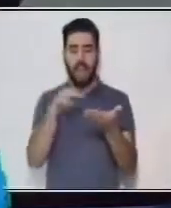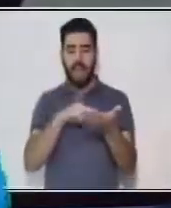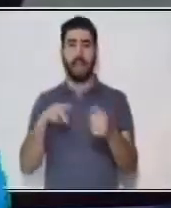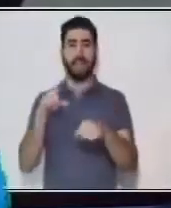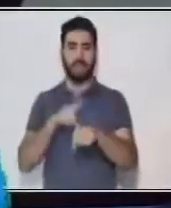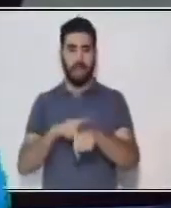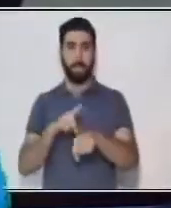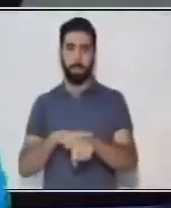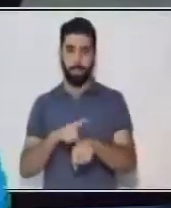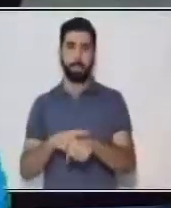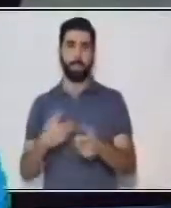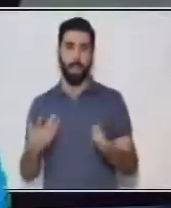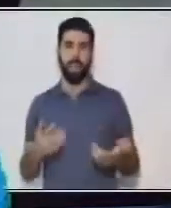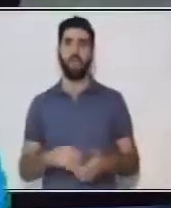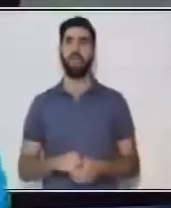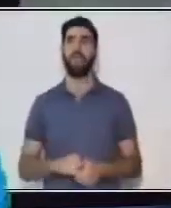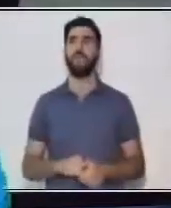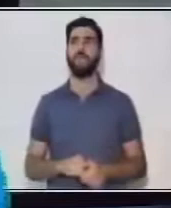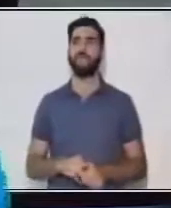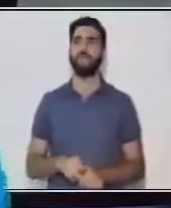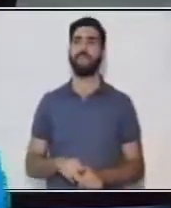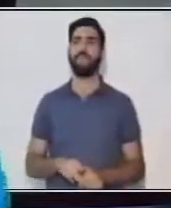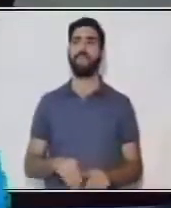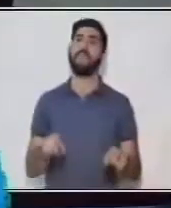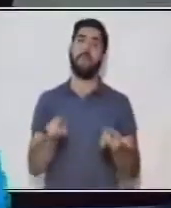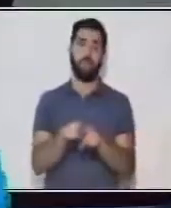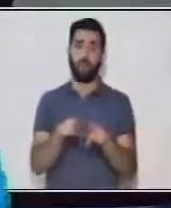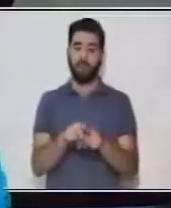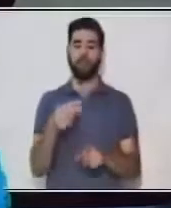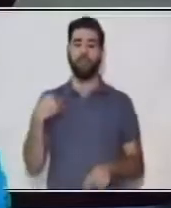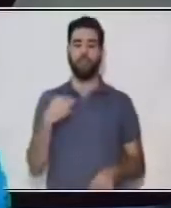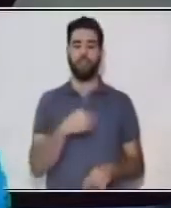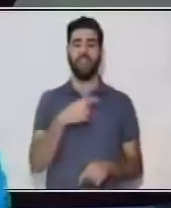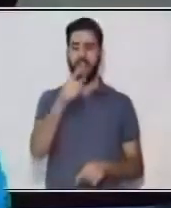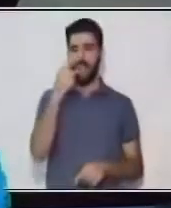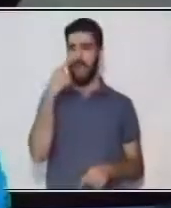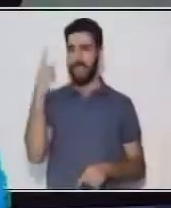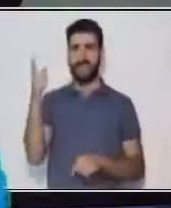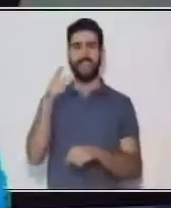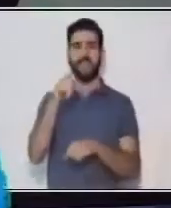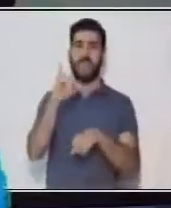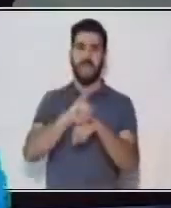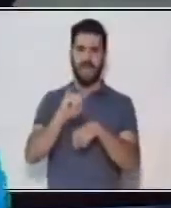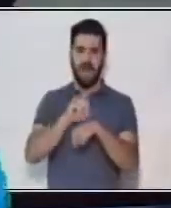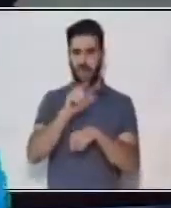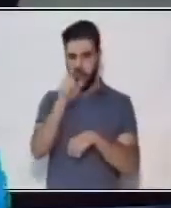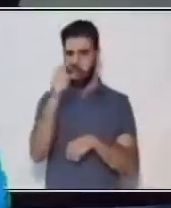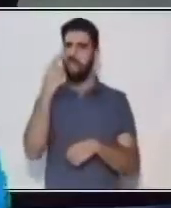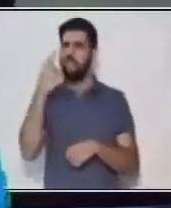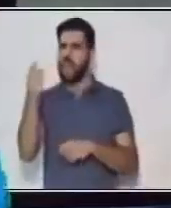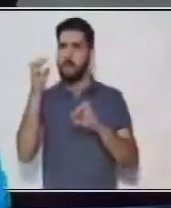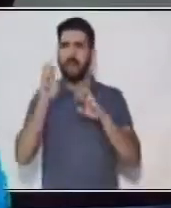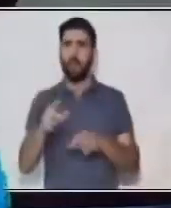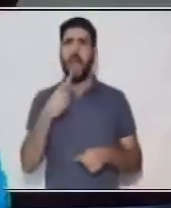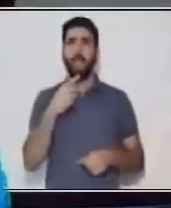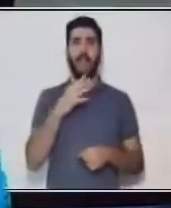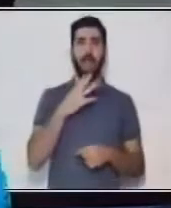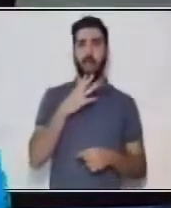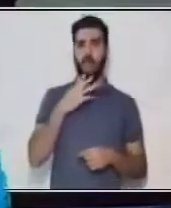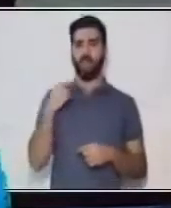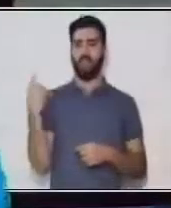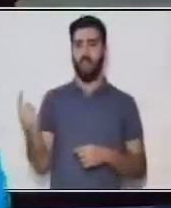cuando escuchamos los coros en la iglesia, que hay varias personas y se escucha todo en una misma